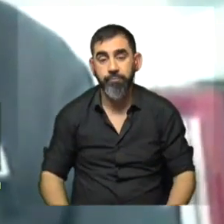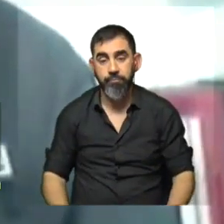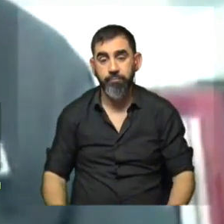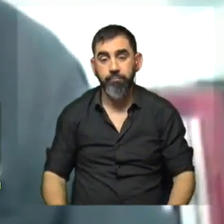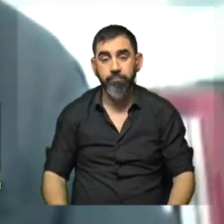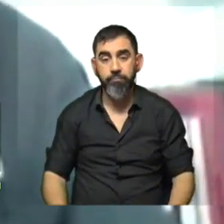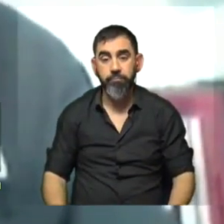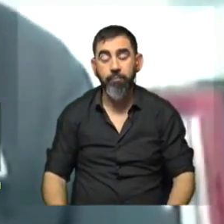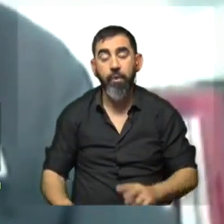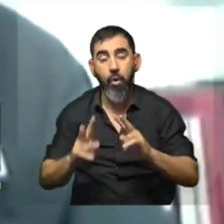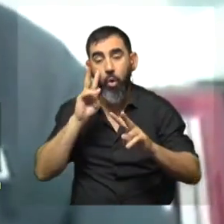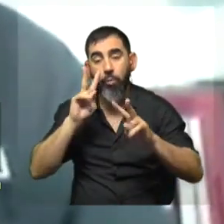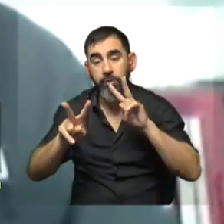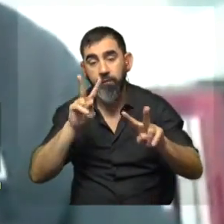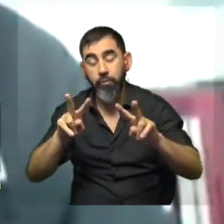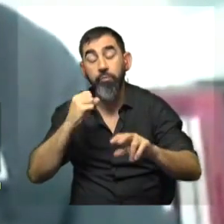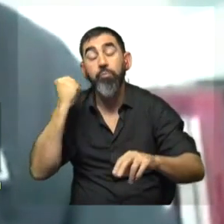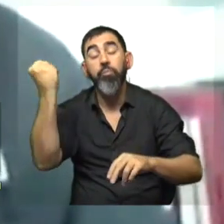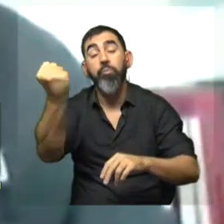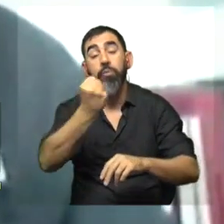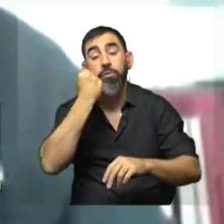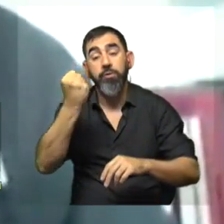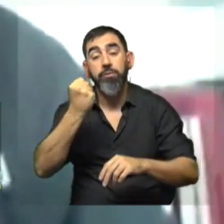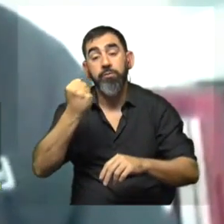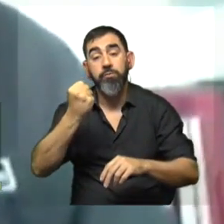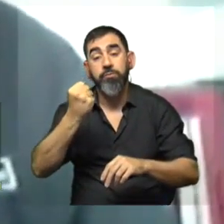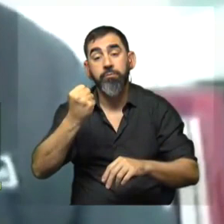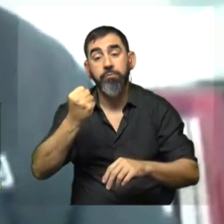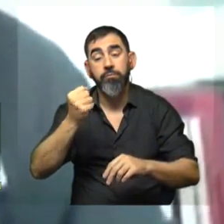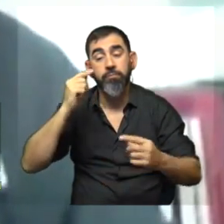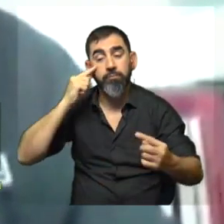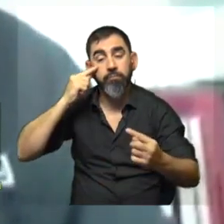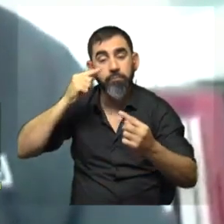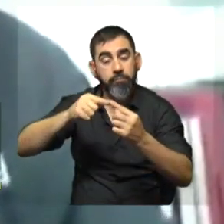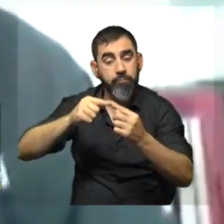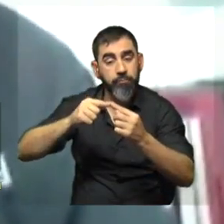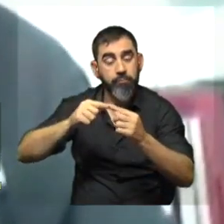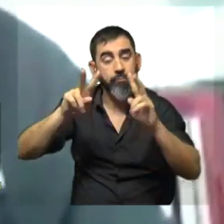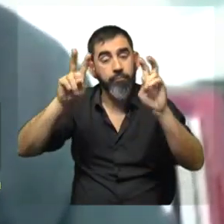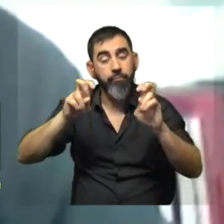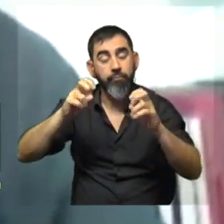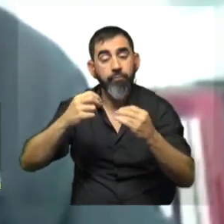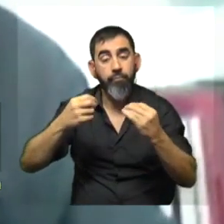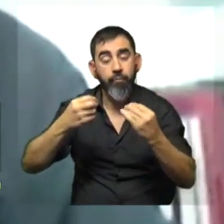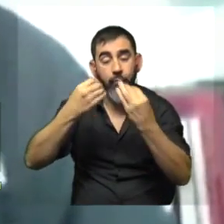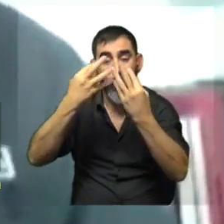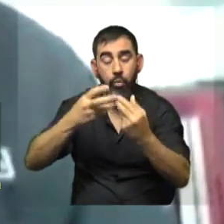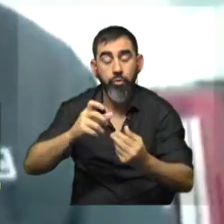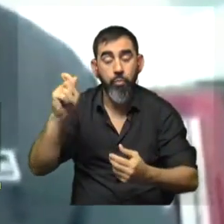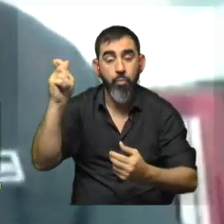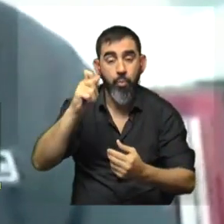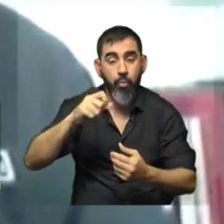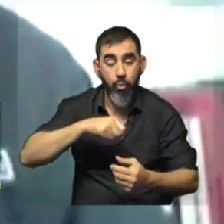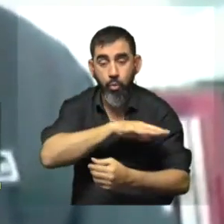Y creo que el observatorio tiene la importancia de poner el foco y la atención desde las organizaciones populares en